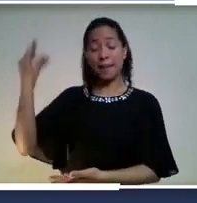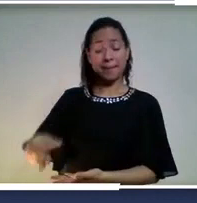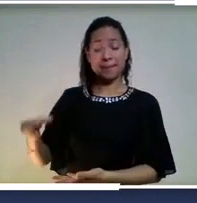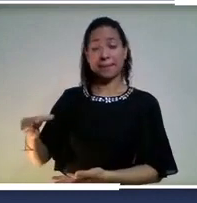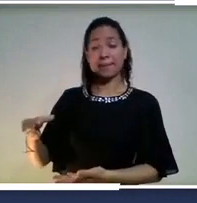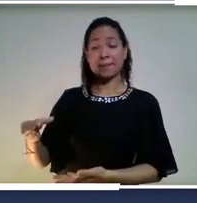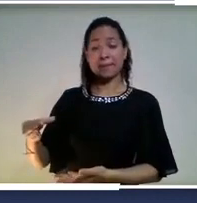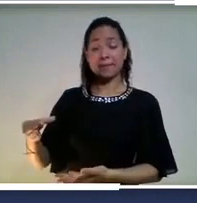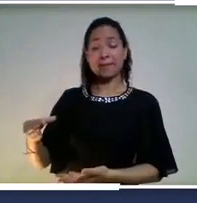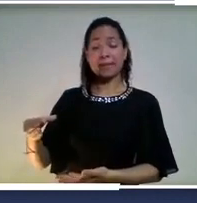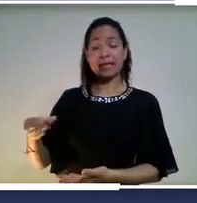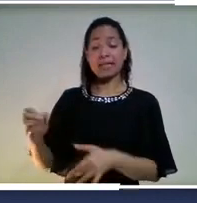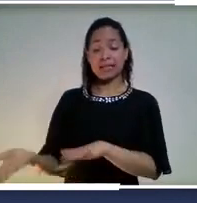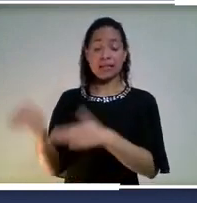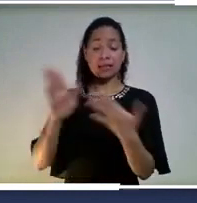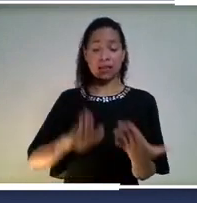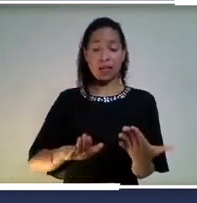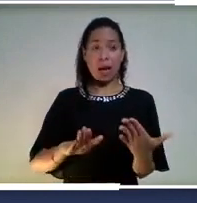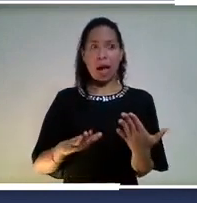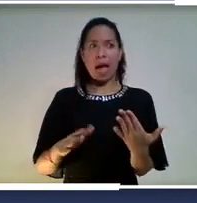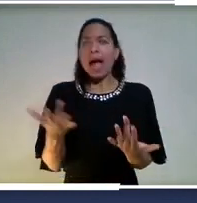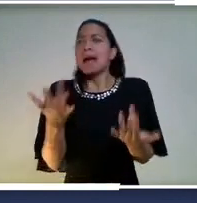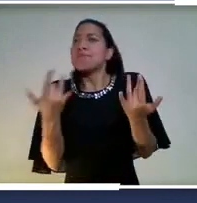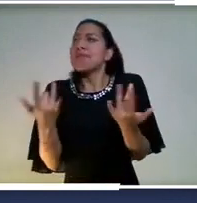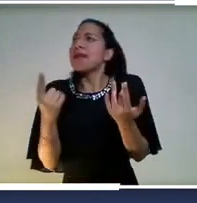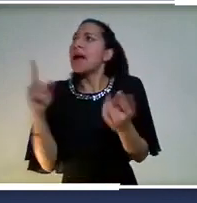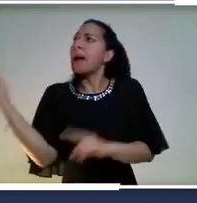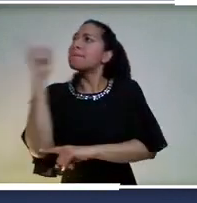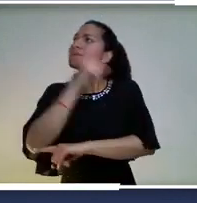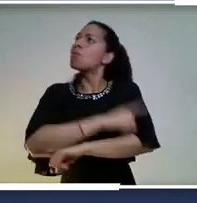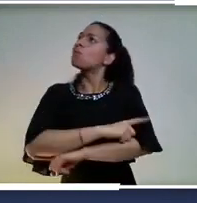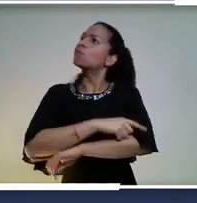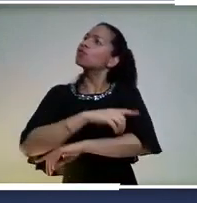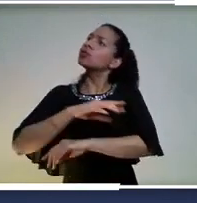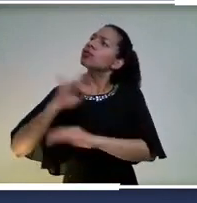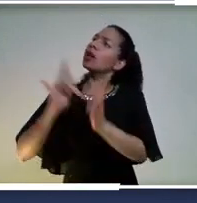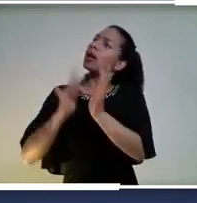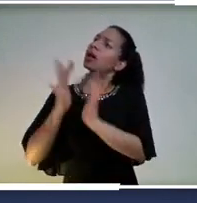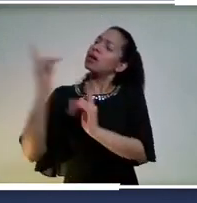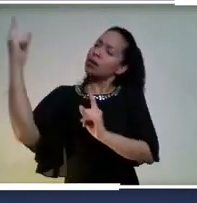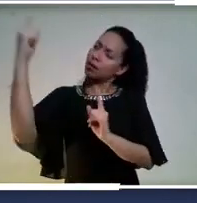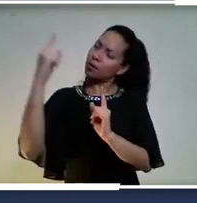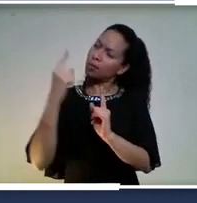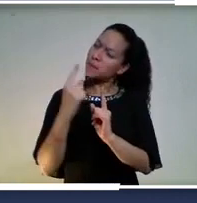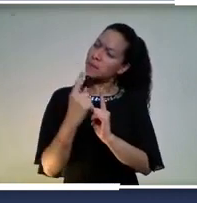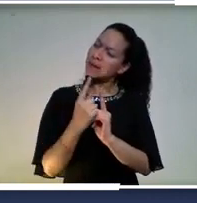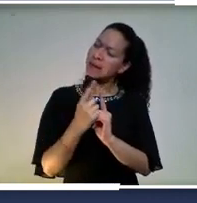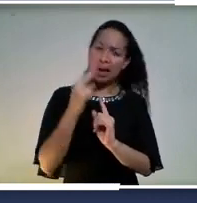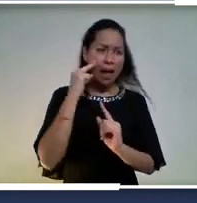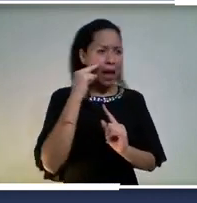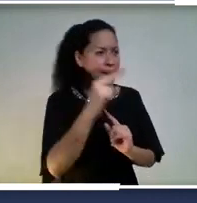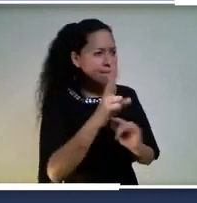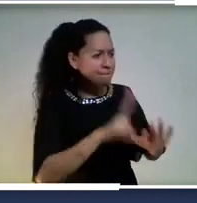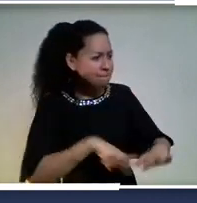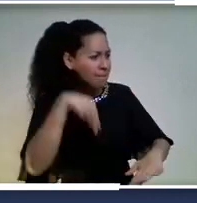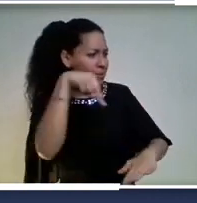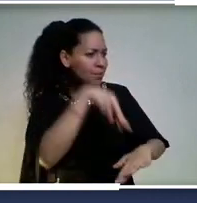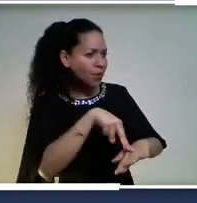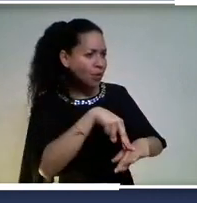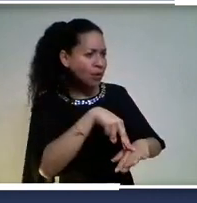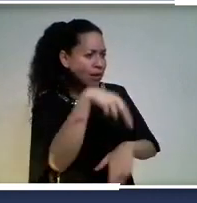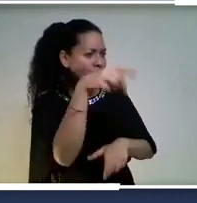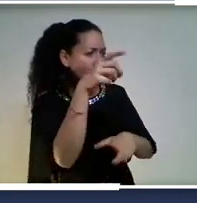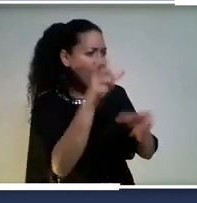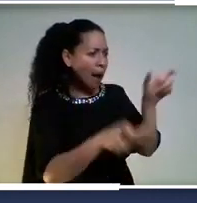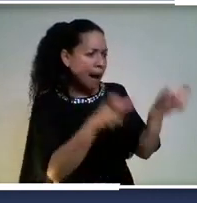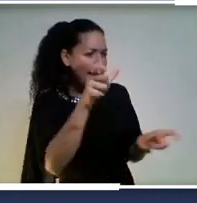reencuentro cuando jesús vuelo y se acabe la separación para siempre hoy creemos aceptamos a aquel que es la resurrección